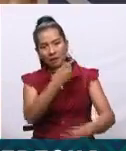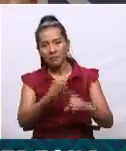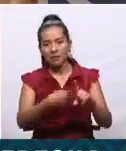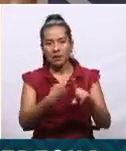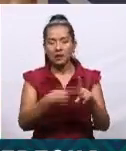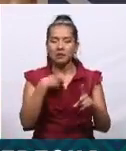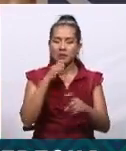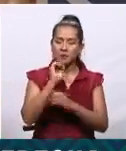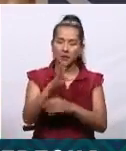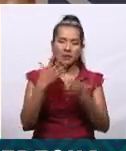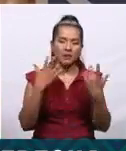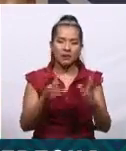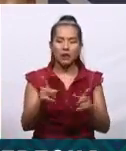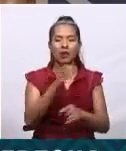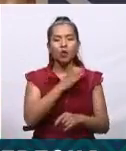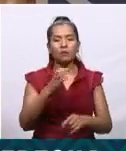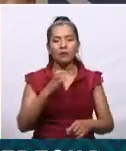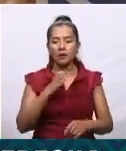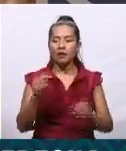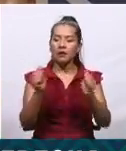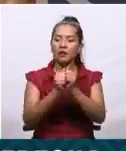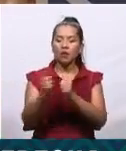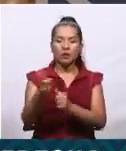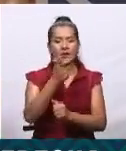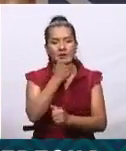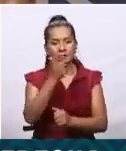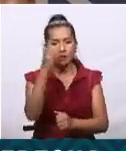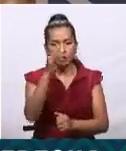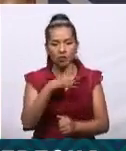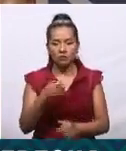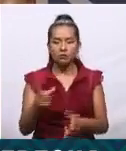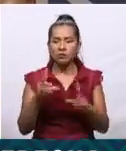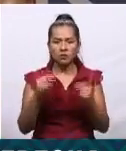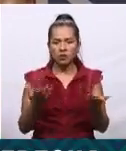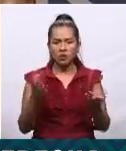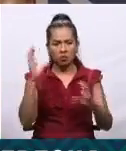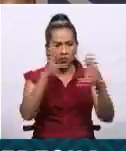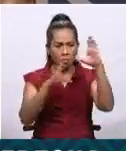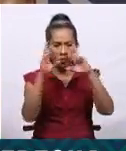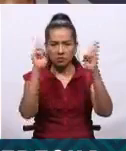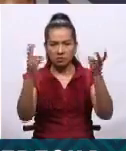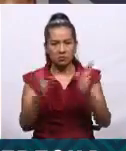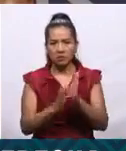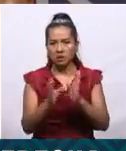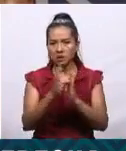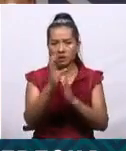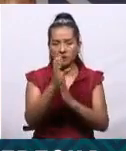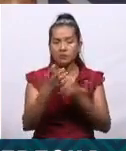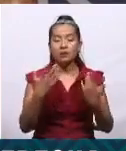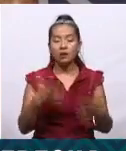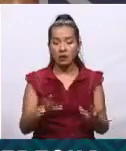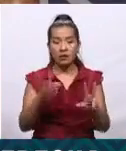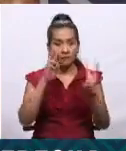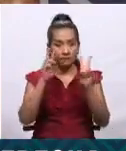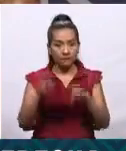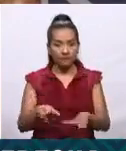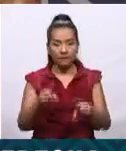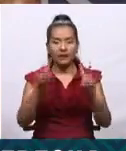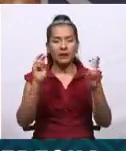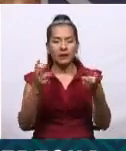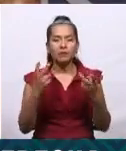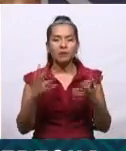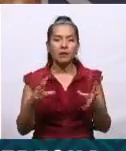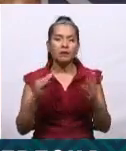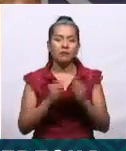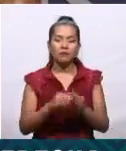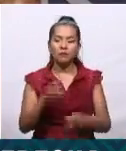Comité Interinstitucional o el gobernador Luis Fernando Camacho no estaban en busca pues del censo. Han visto, el censo han aceptado